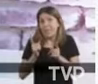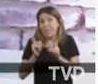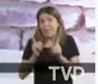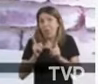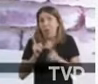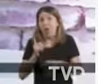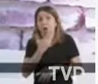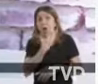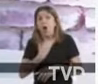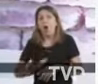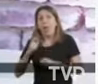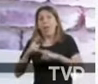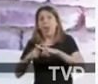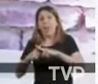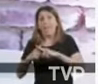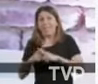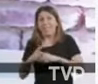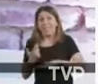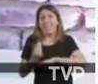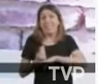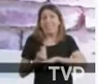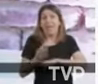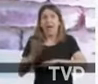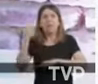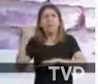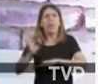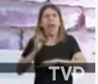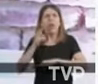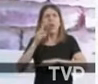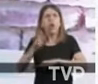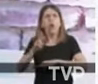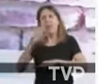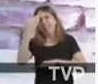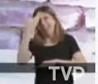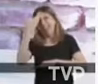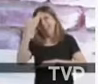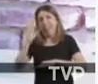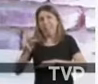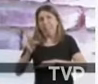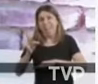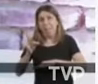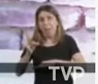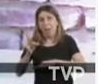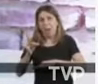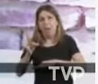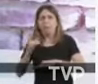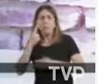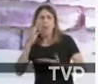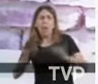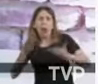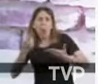de que asumió el gobierno anterior, allá por el año 2015, en diciembre, hacen una